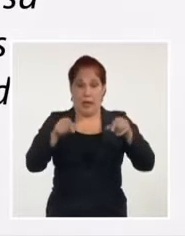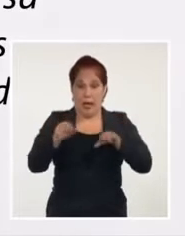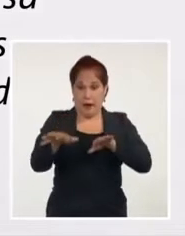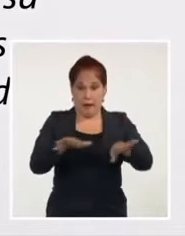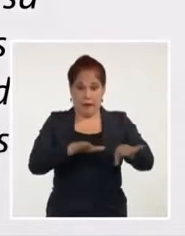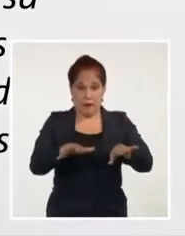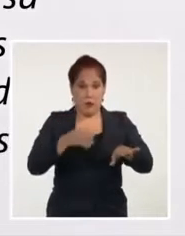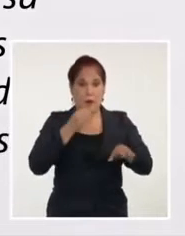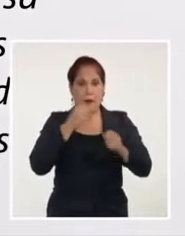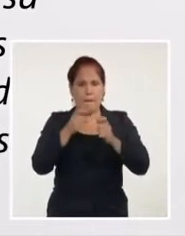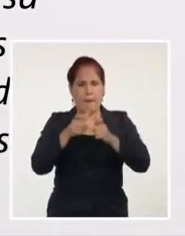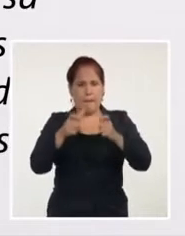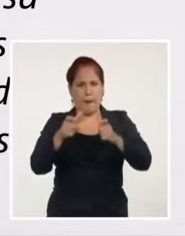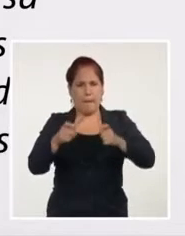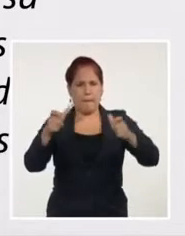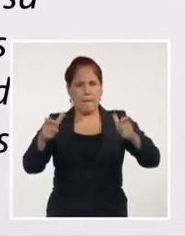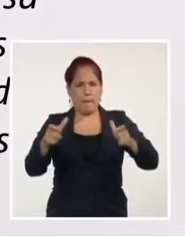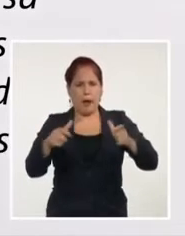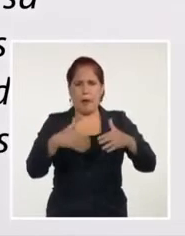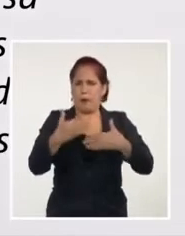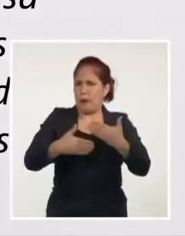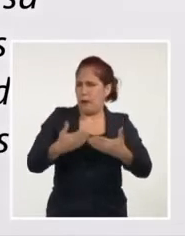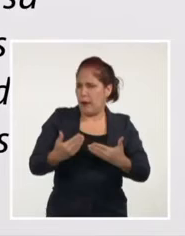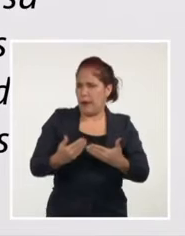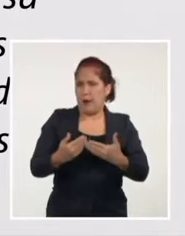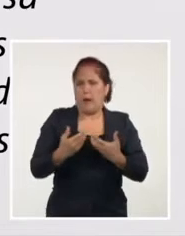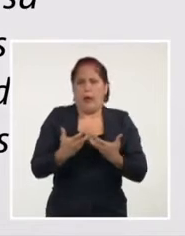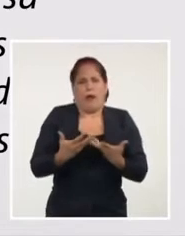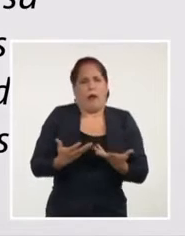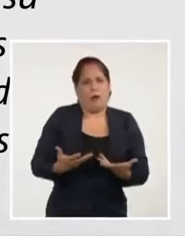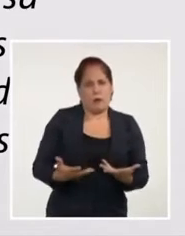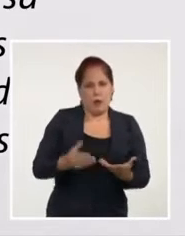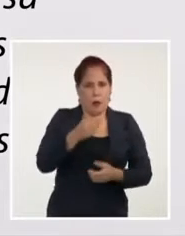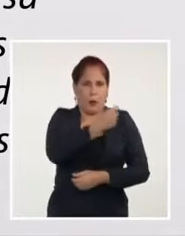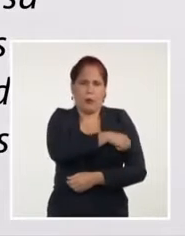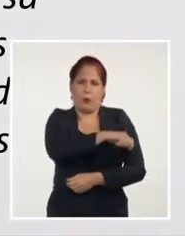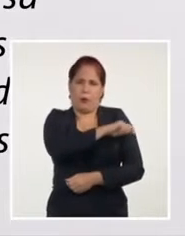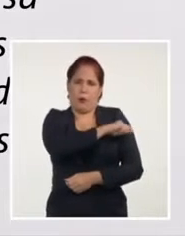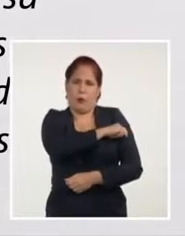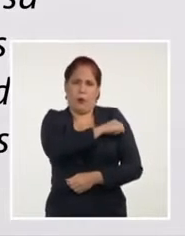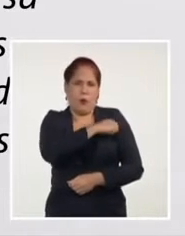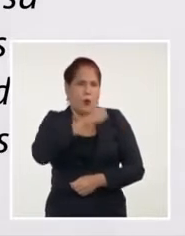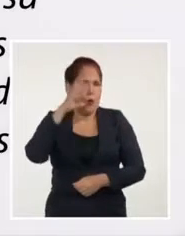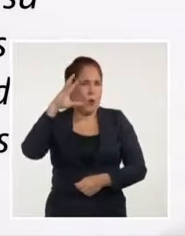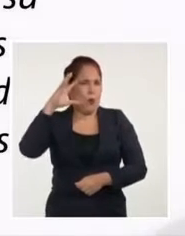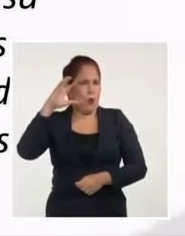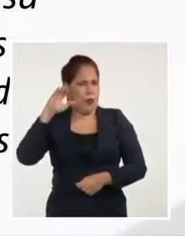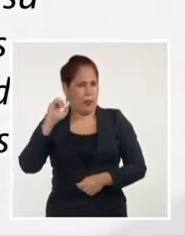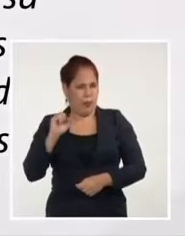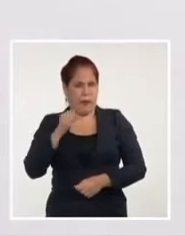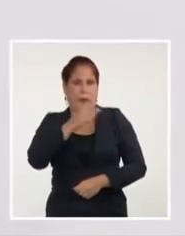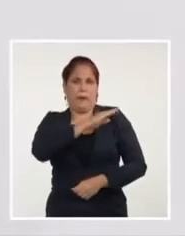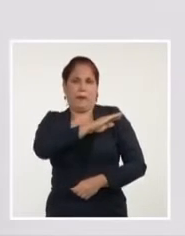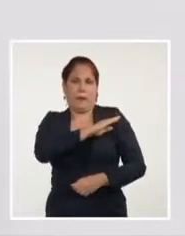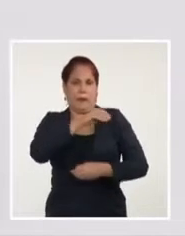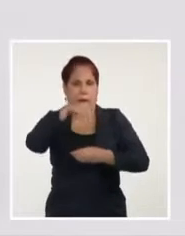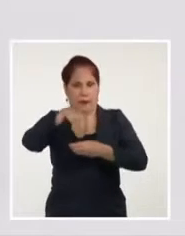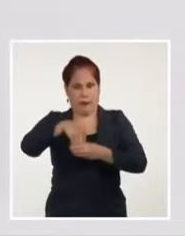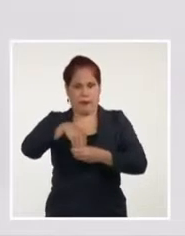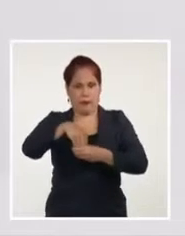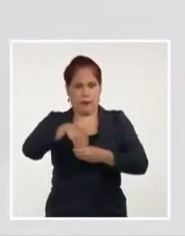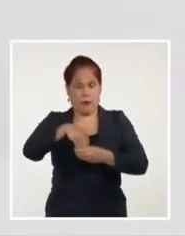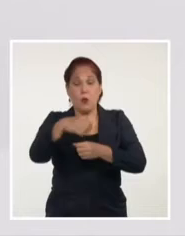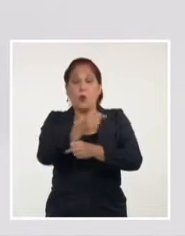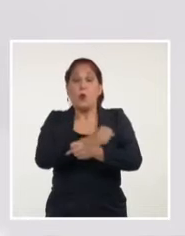pueden incrementar la deserción, la rendición y los malos entendidos entre sus oficiales. El uso